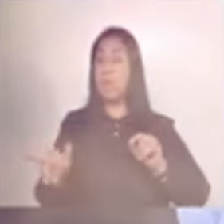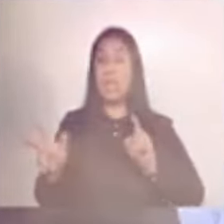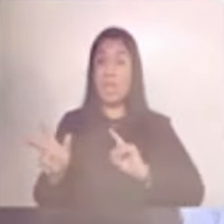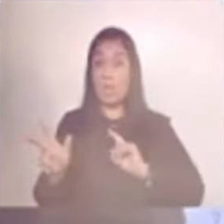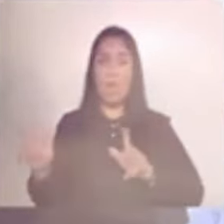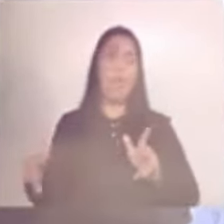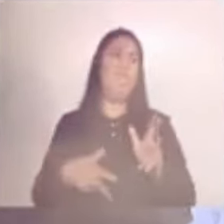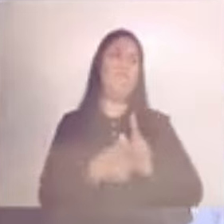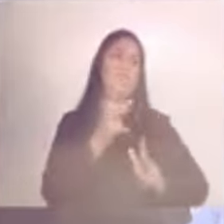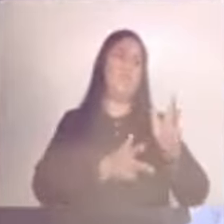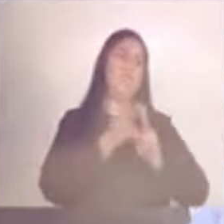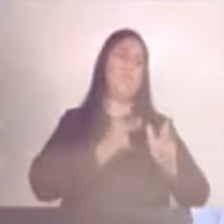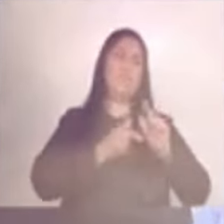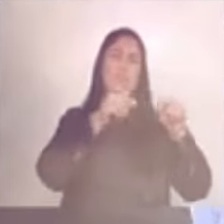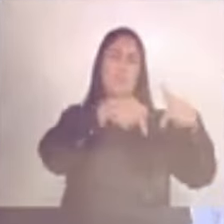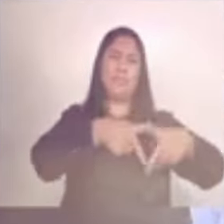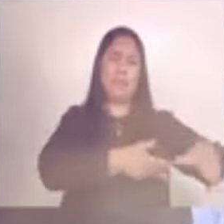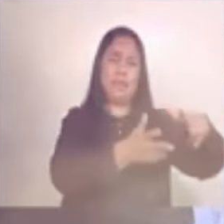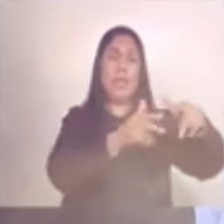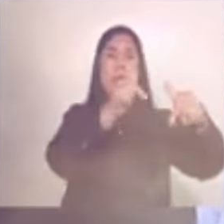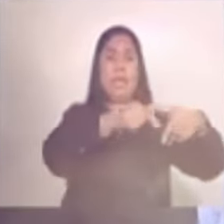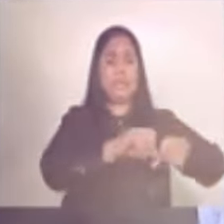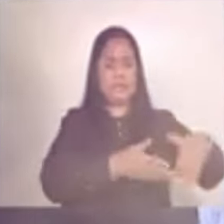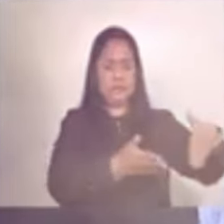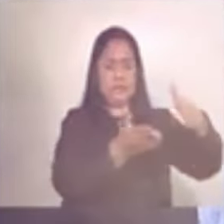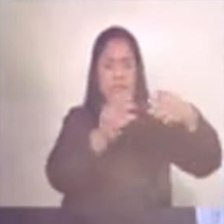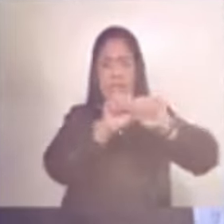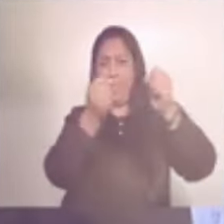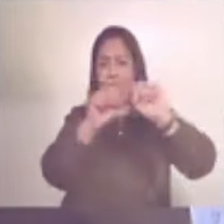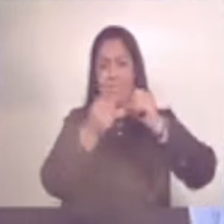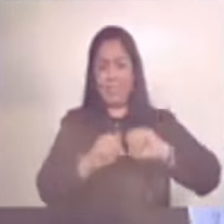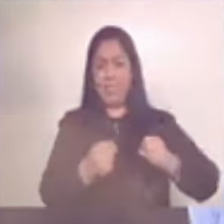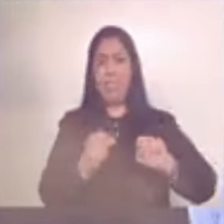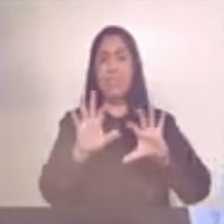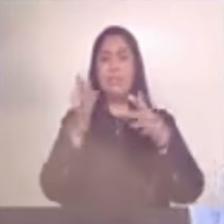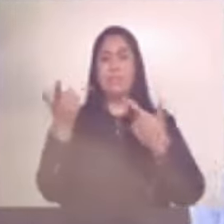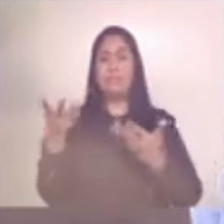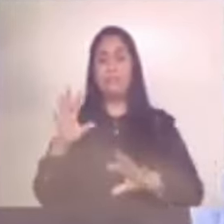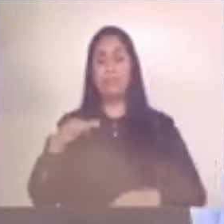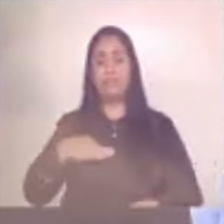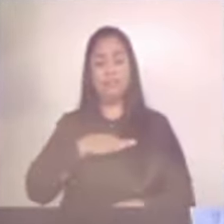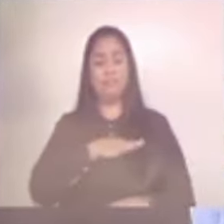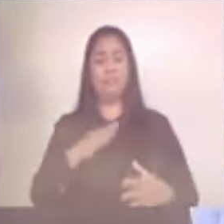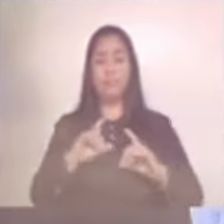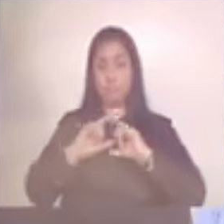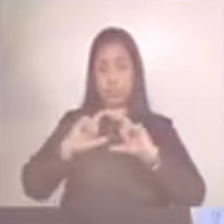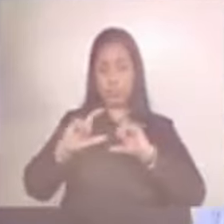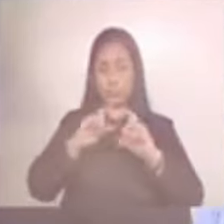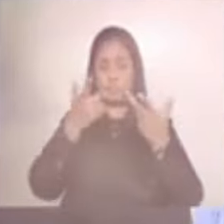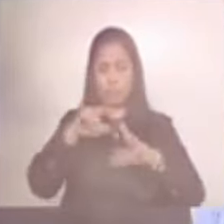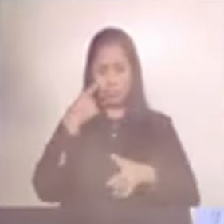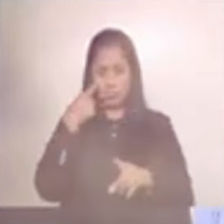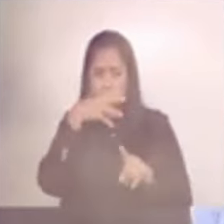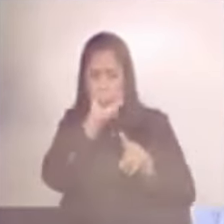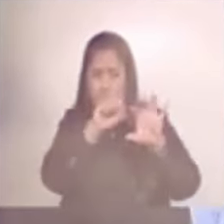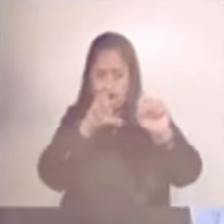de las razones por las cuales el Ministerio de Comunicaciones está claramente orientado ya a identificar cuáles son